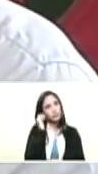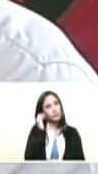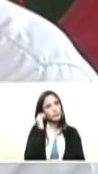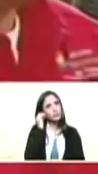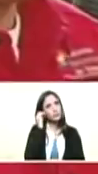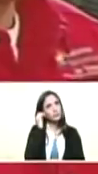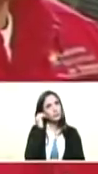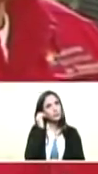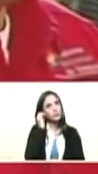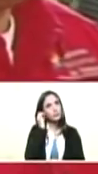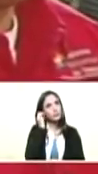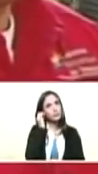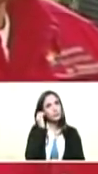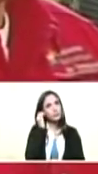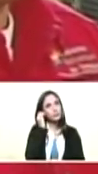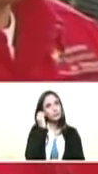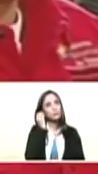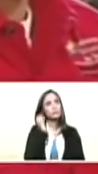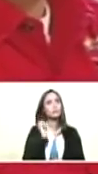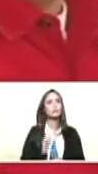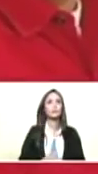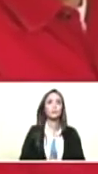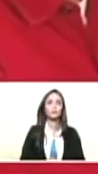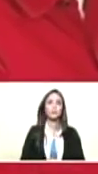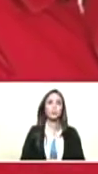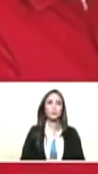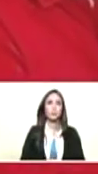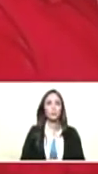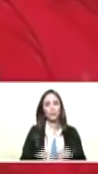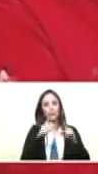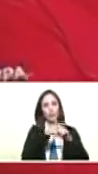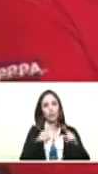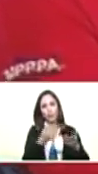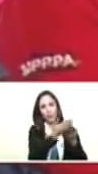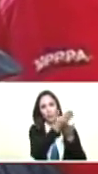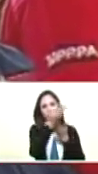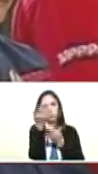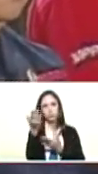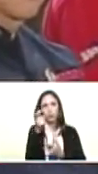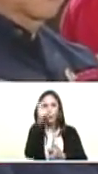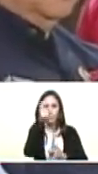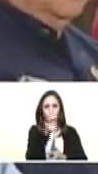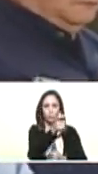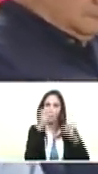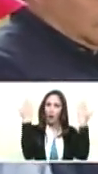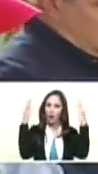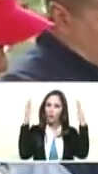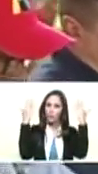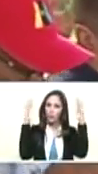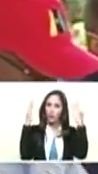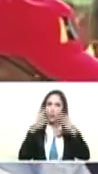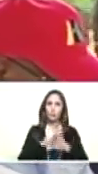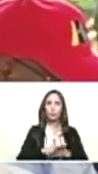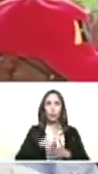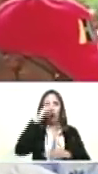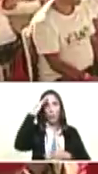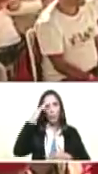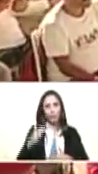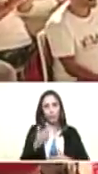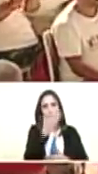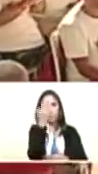alcaldesa, gobernador, jefa de gobierno, compañeros militares presentes. Un aplauso a la Fuerza Armada Nacional